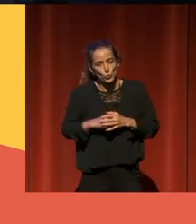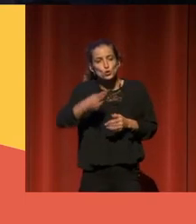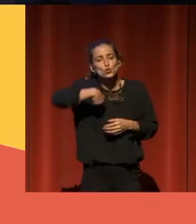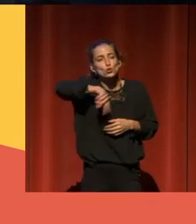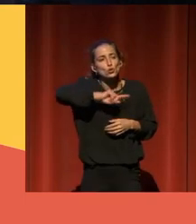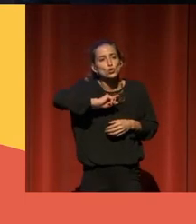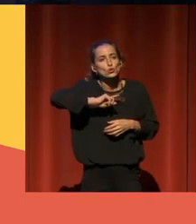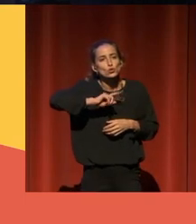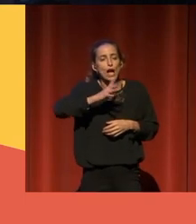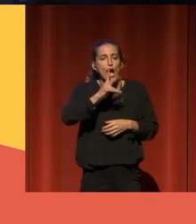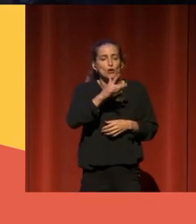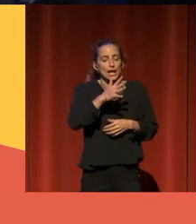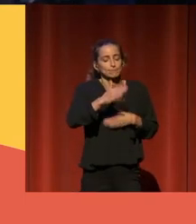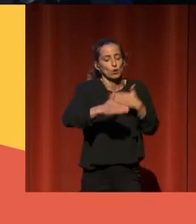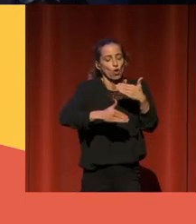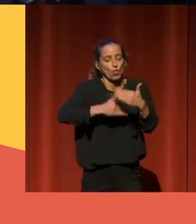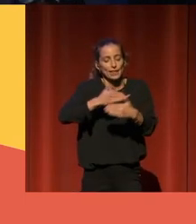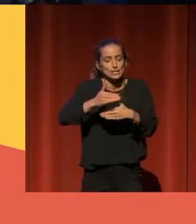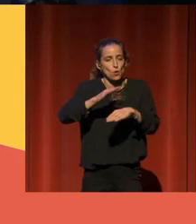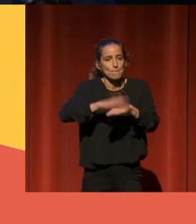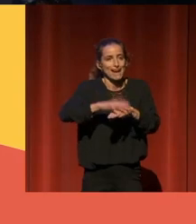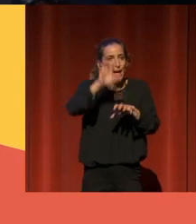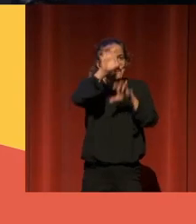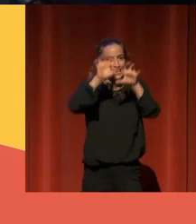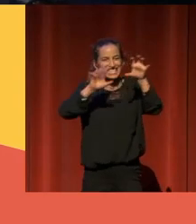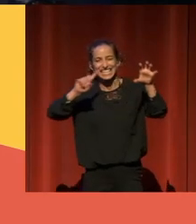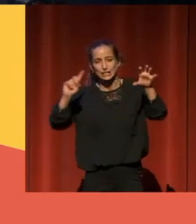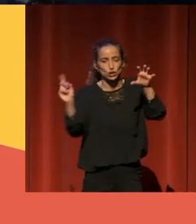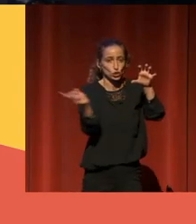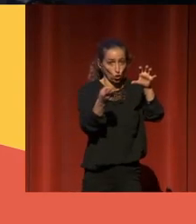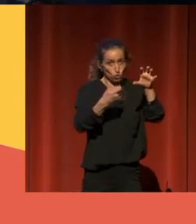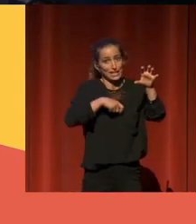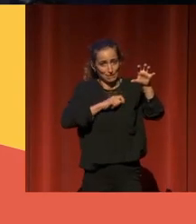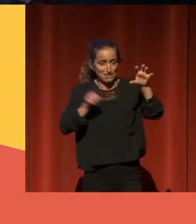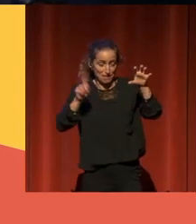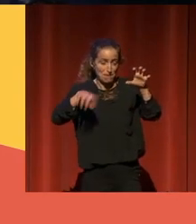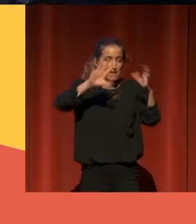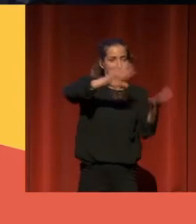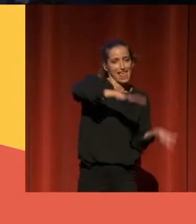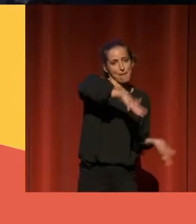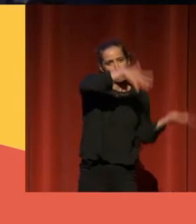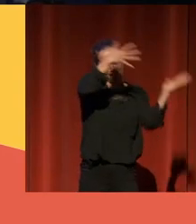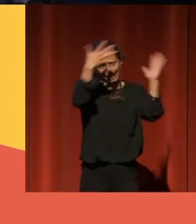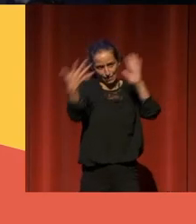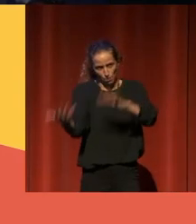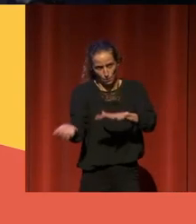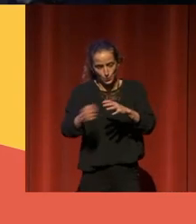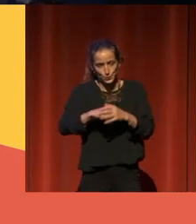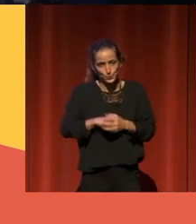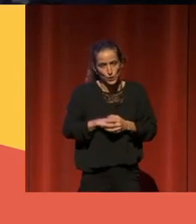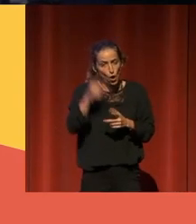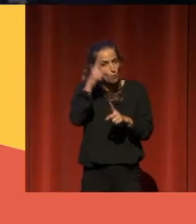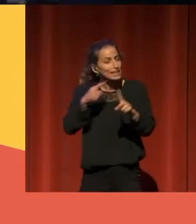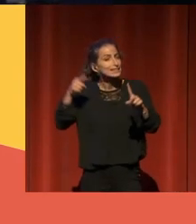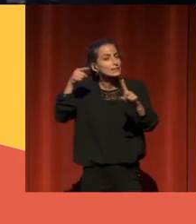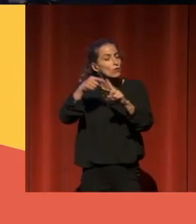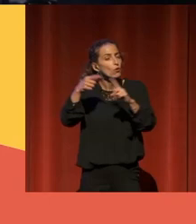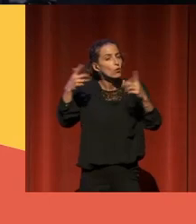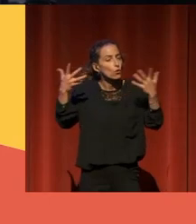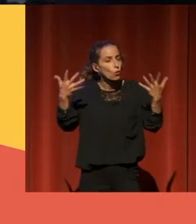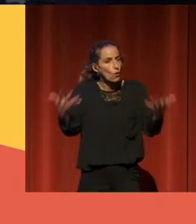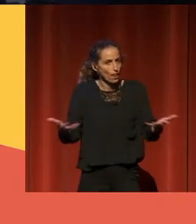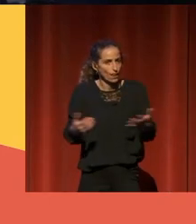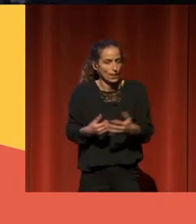su plantación en todos los países inclusive España para poder apoyar eh